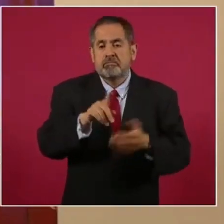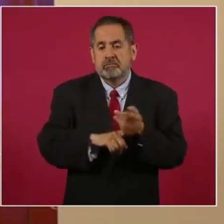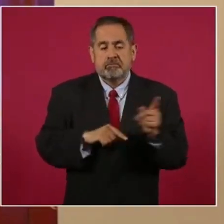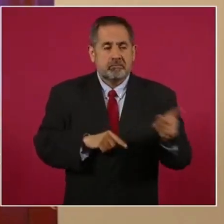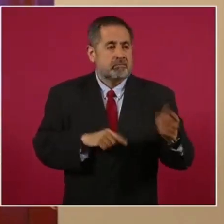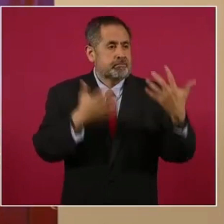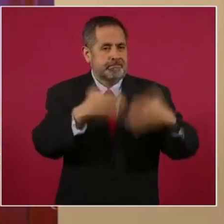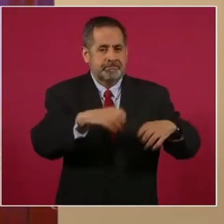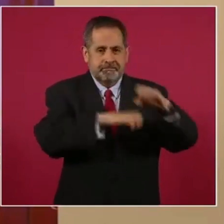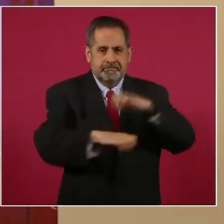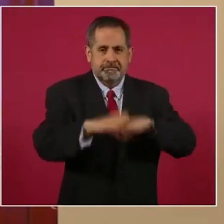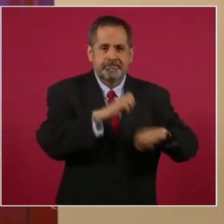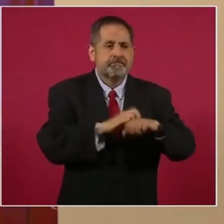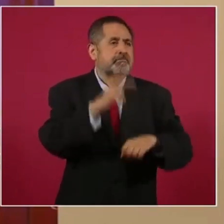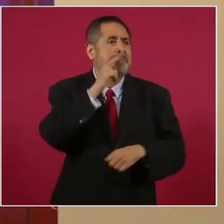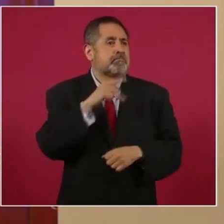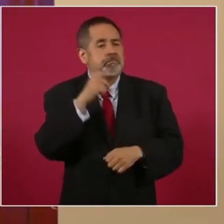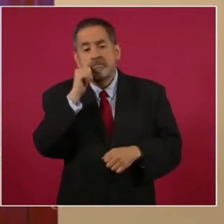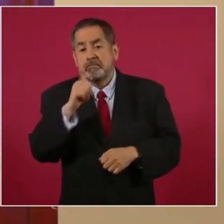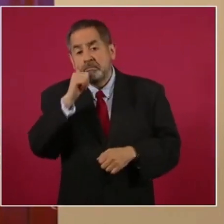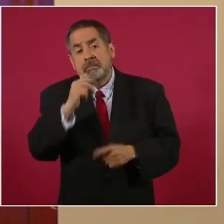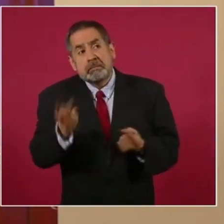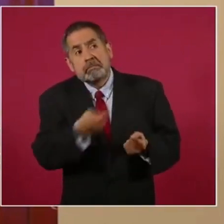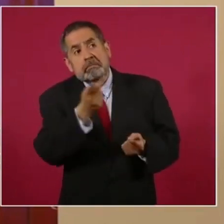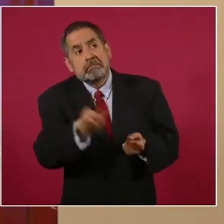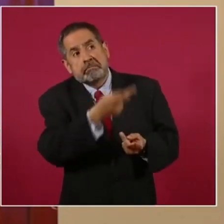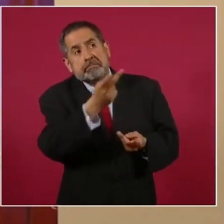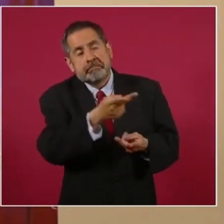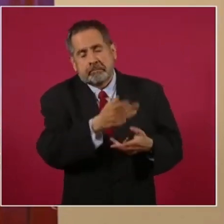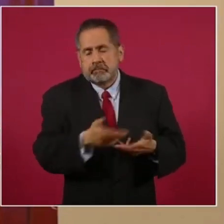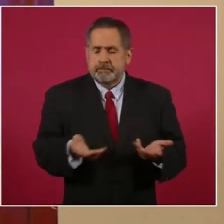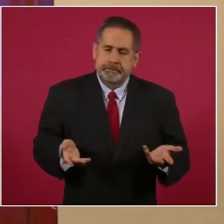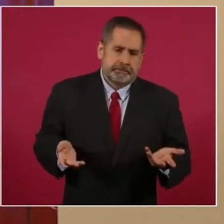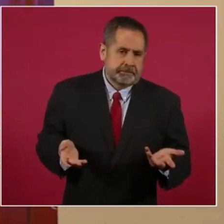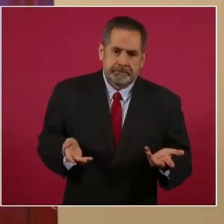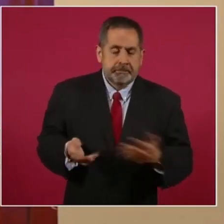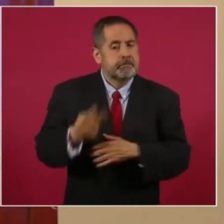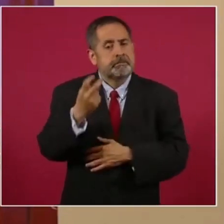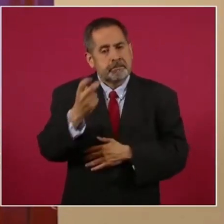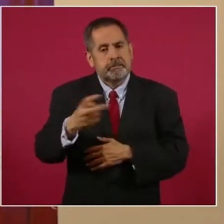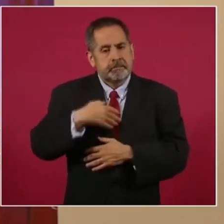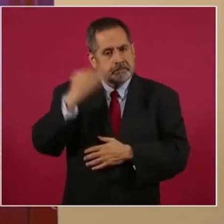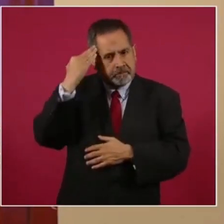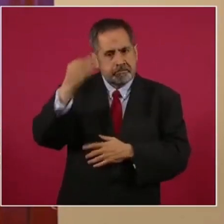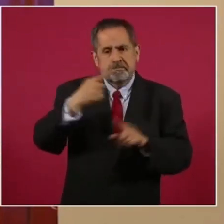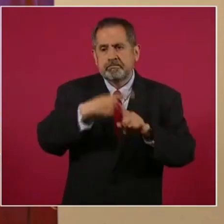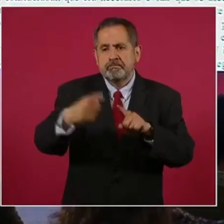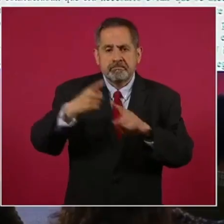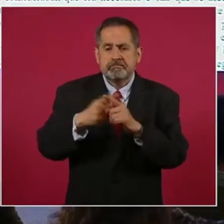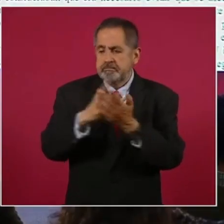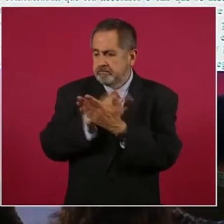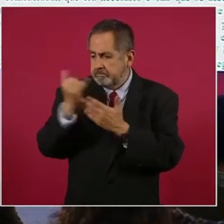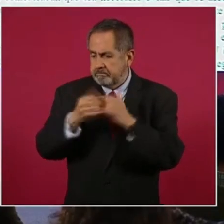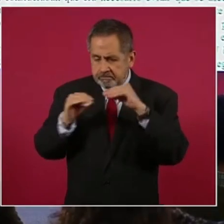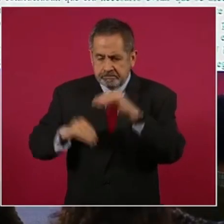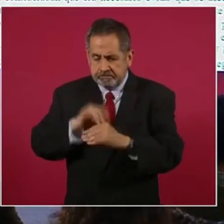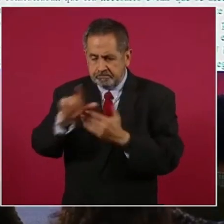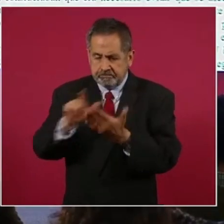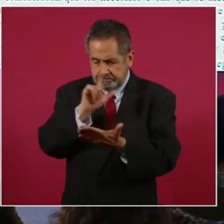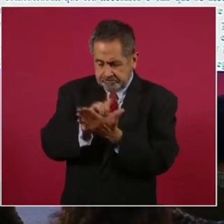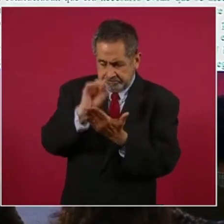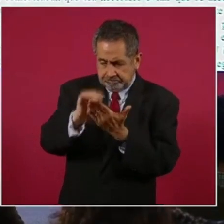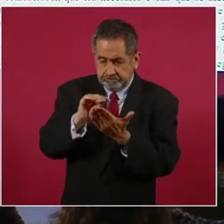las compañías petroleras extranjeras. Así se hizo en los varios proyectos de ley